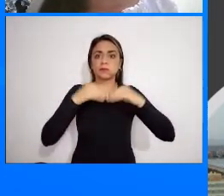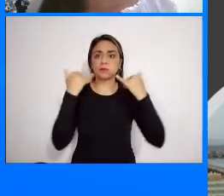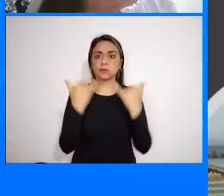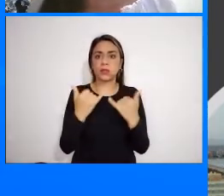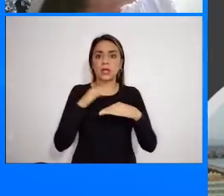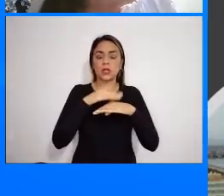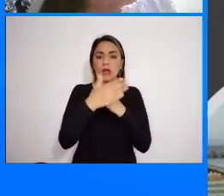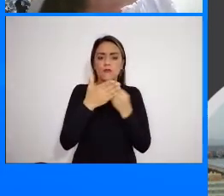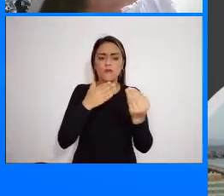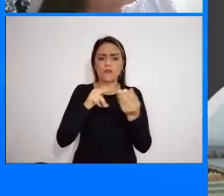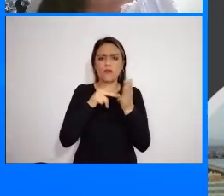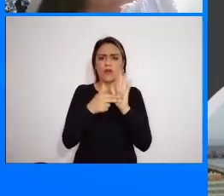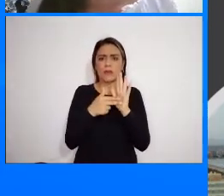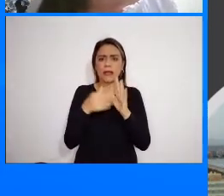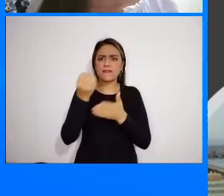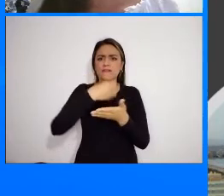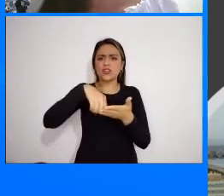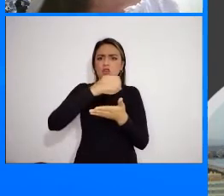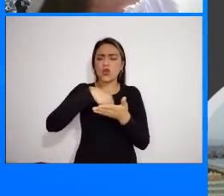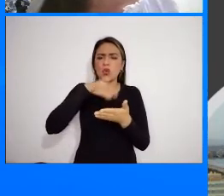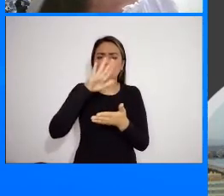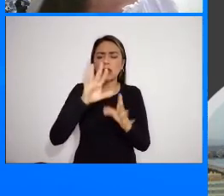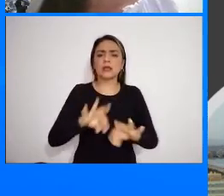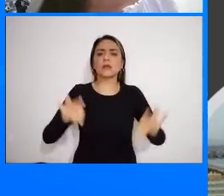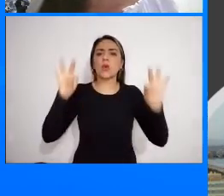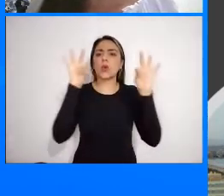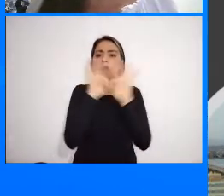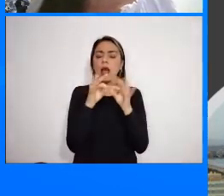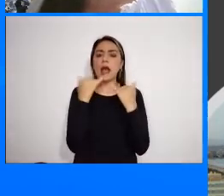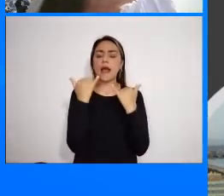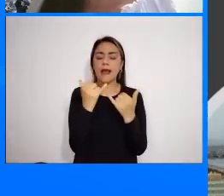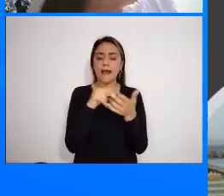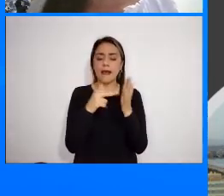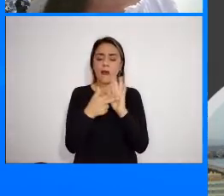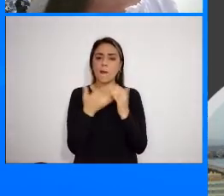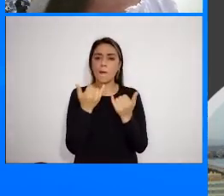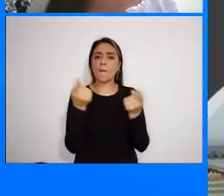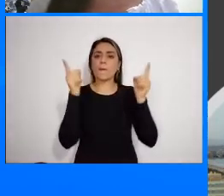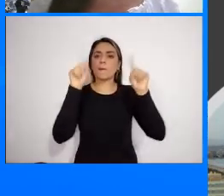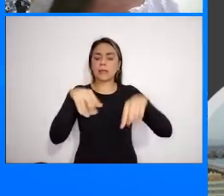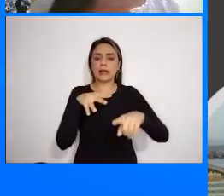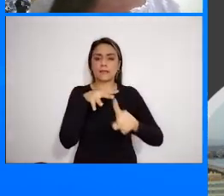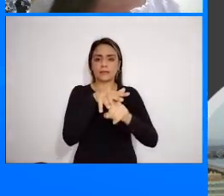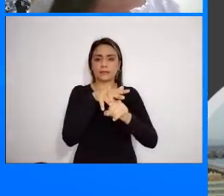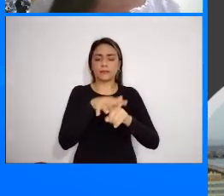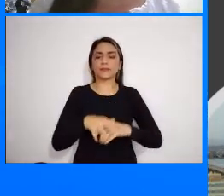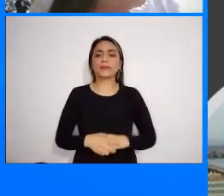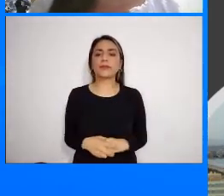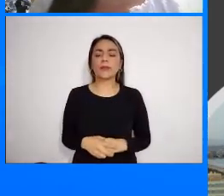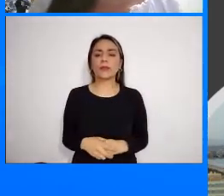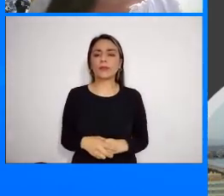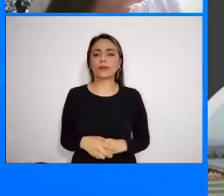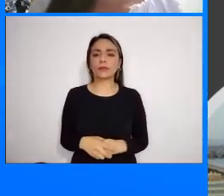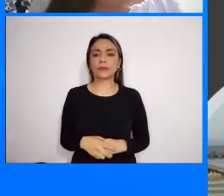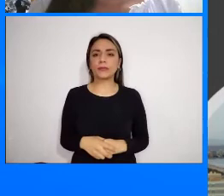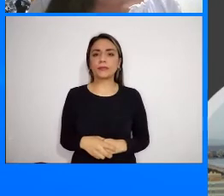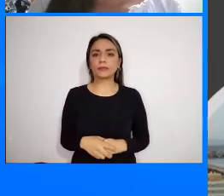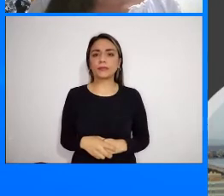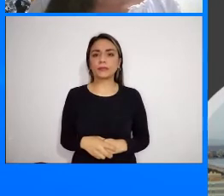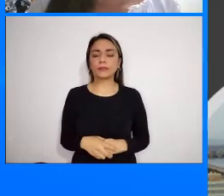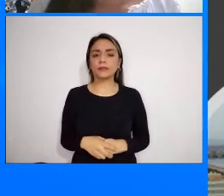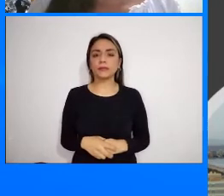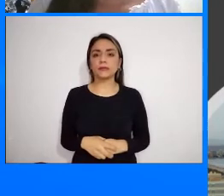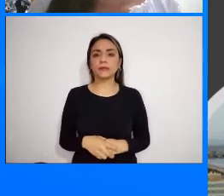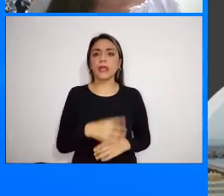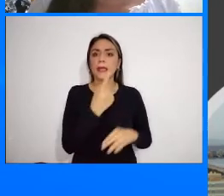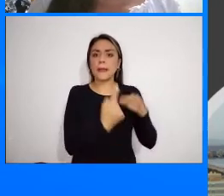unas condiciones biológicas muy importantes, estas condiciones también se vean afectadas. Si van